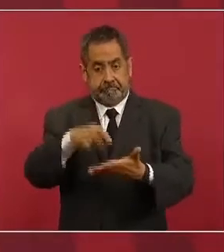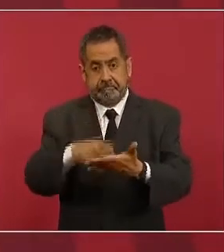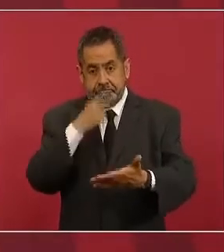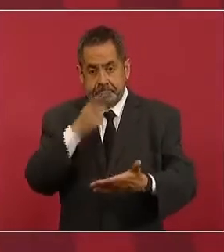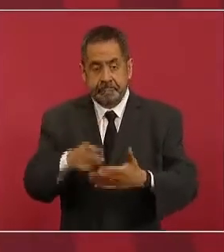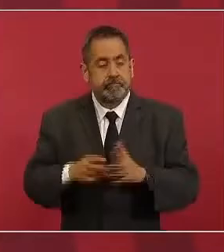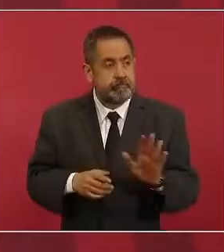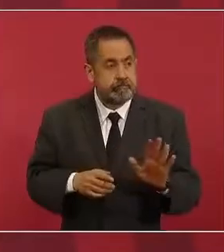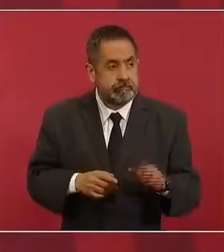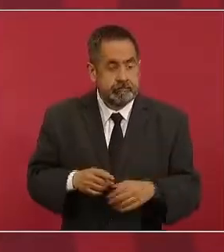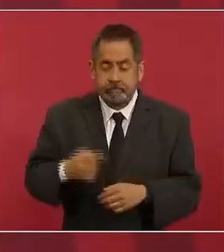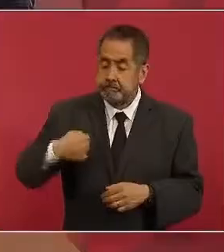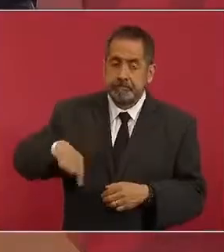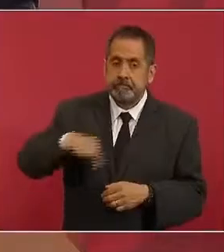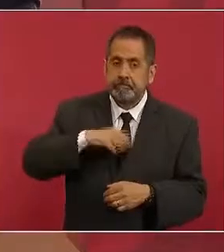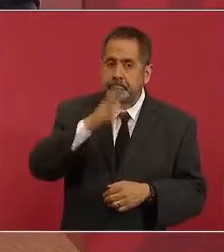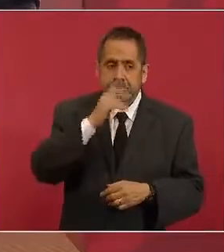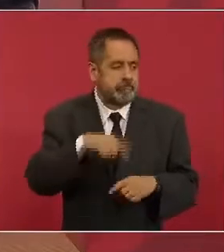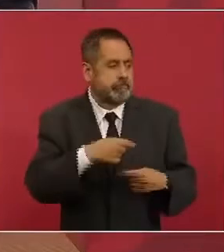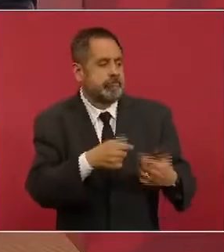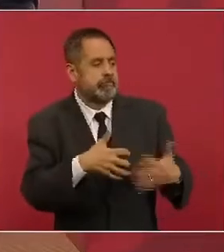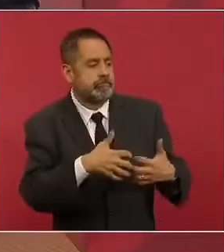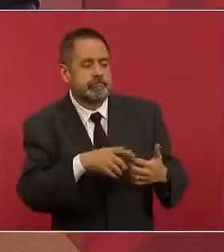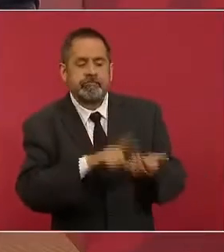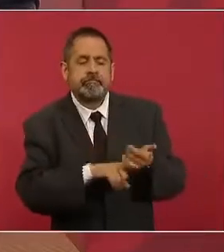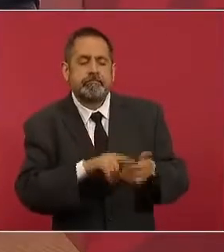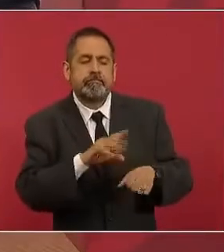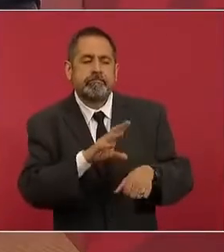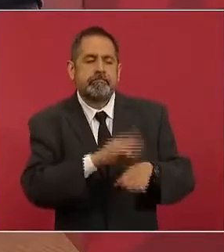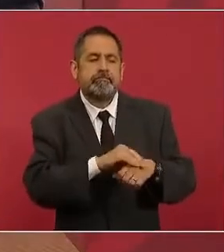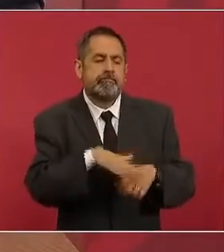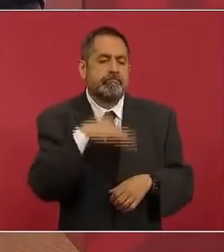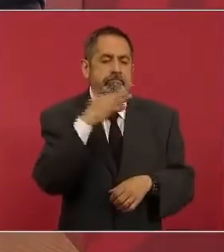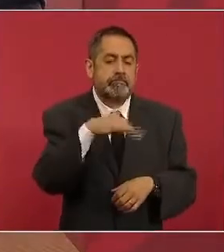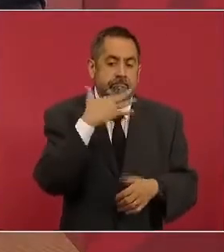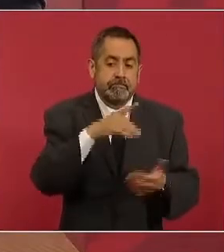Y nosotros no podemos suscribir nada